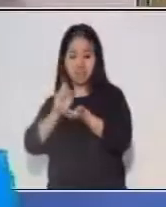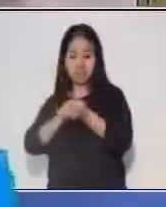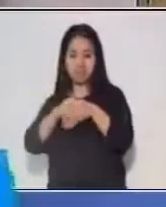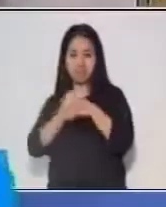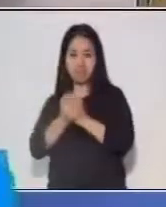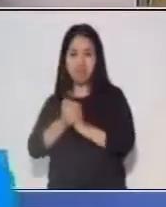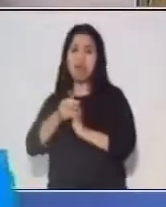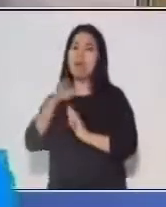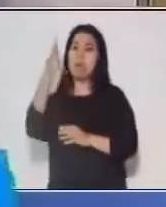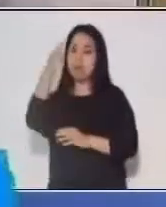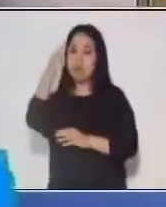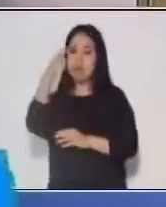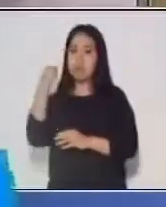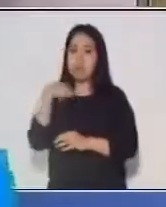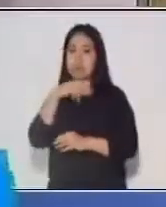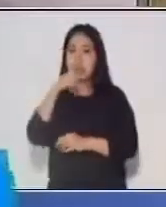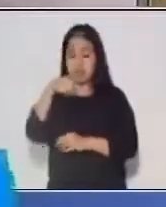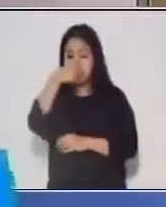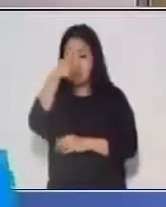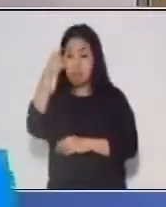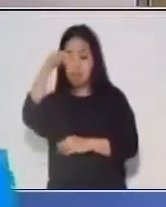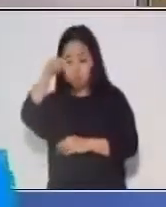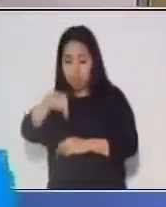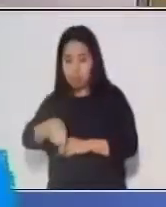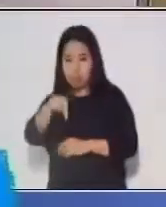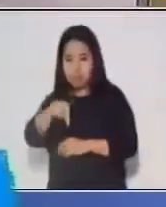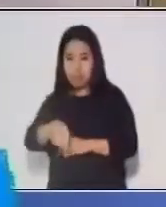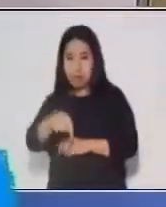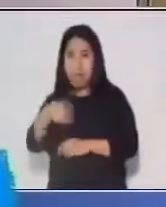Recuerden, nosotros estamos trabajando desde acá